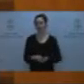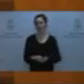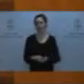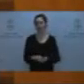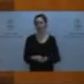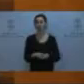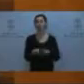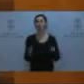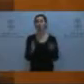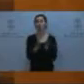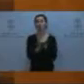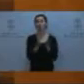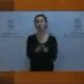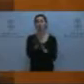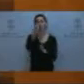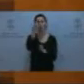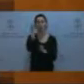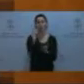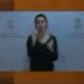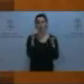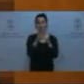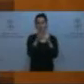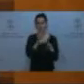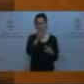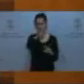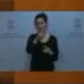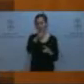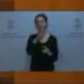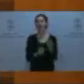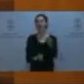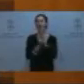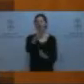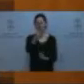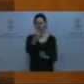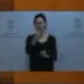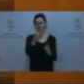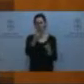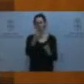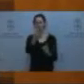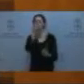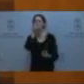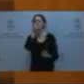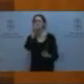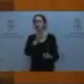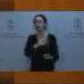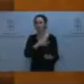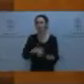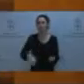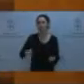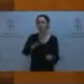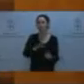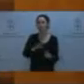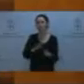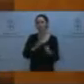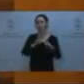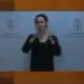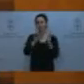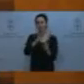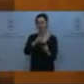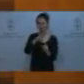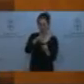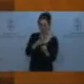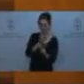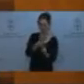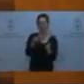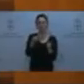Mire, sus compañeros socialistas, que algunos buenos hay, o muchos, en Piloña, en Cangas de Onís, en Parres, por